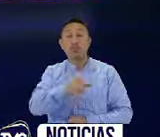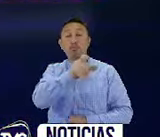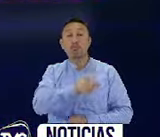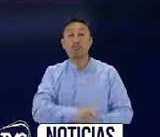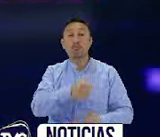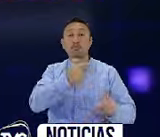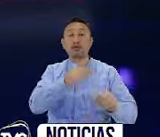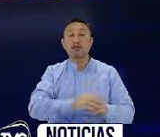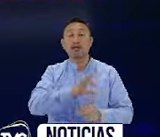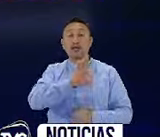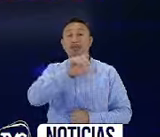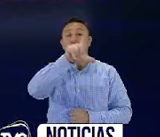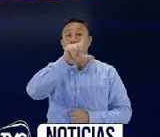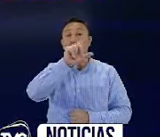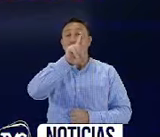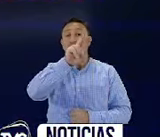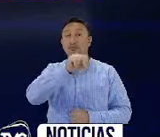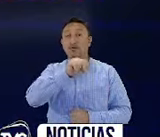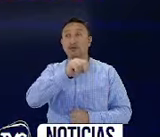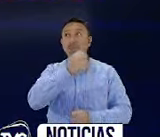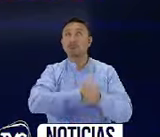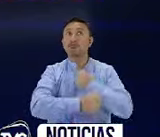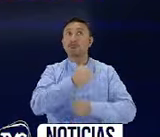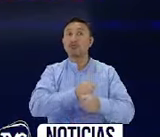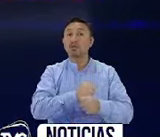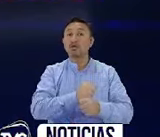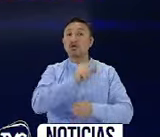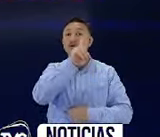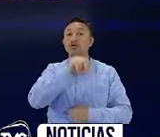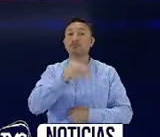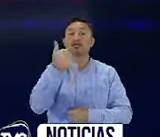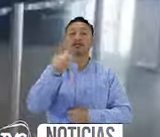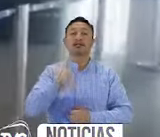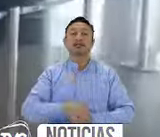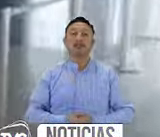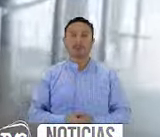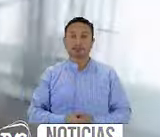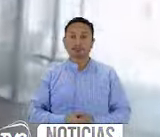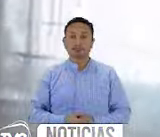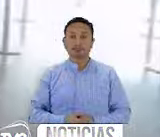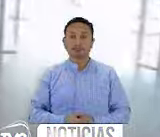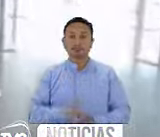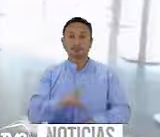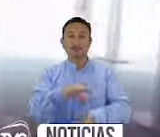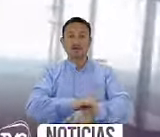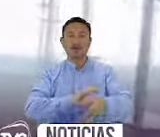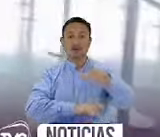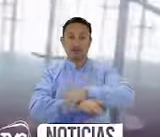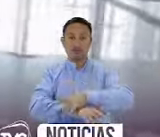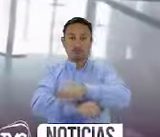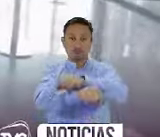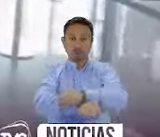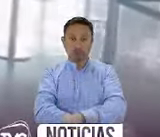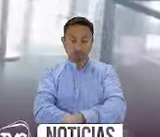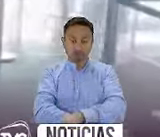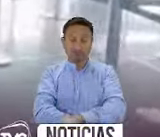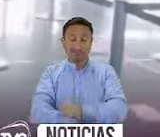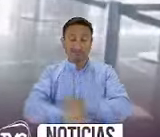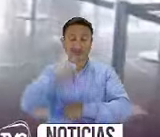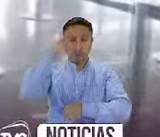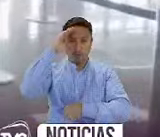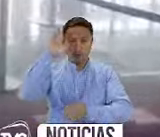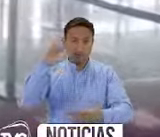Bastión en Guayaquil en el año 2010. Esposado y con custodia policial, fue como arribó al